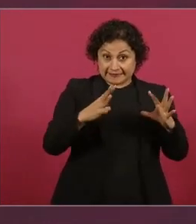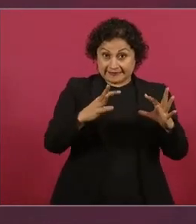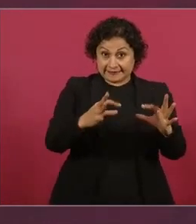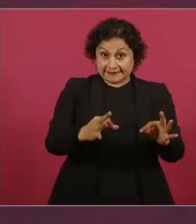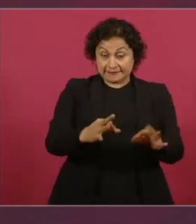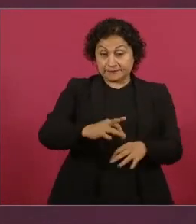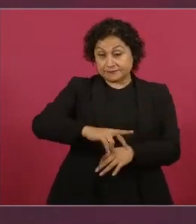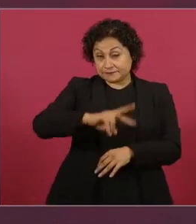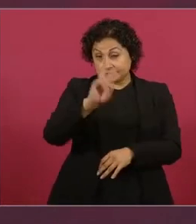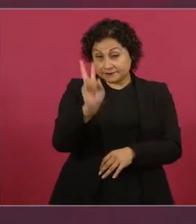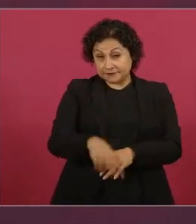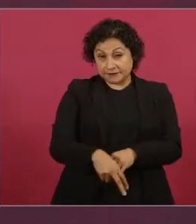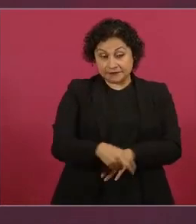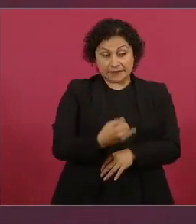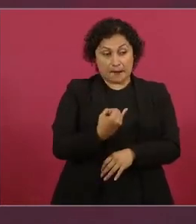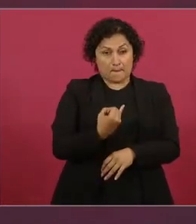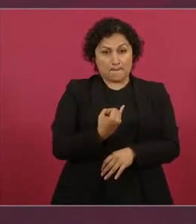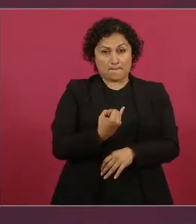surrealismo puro,